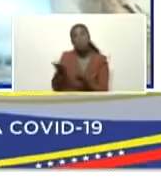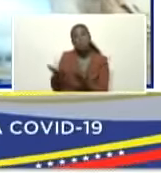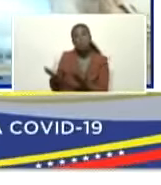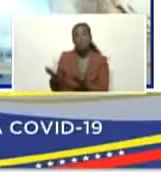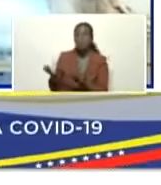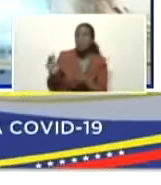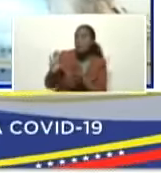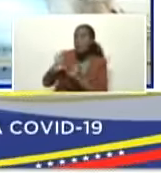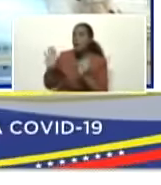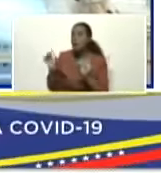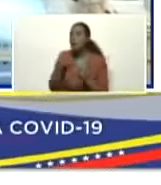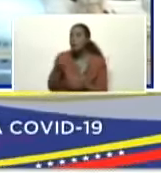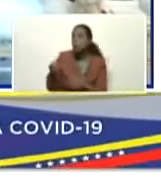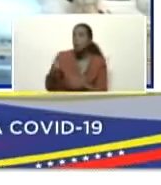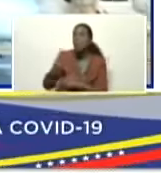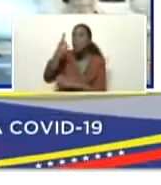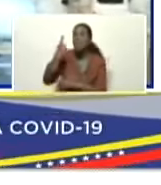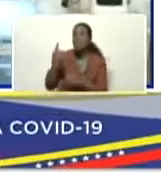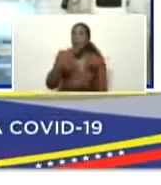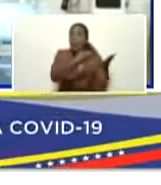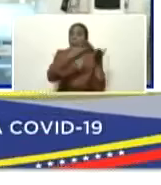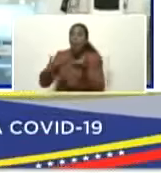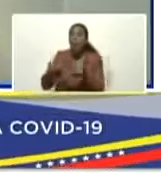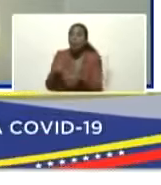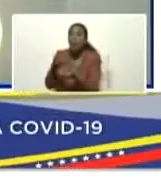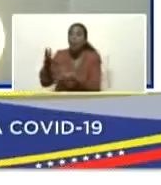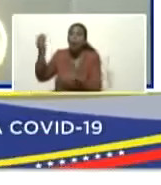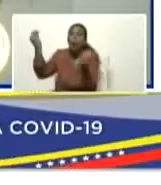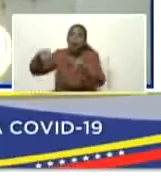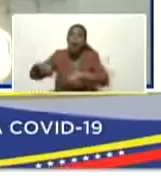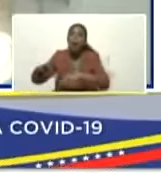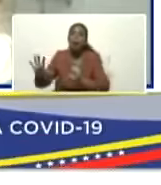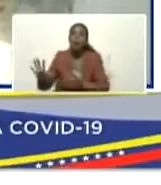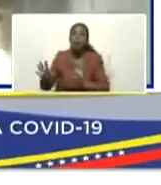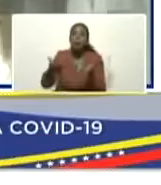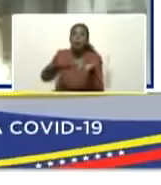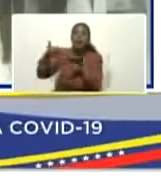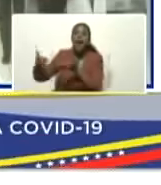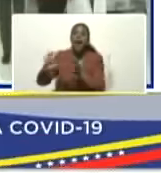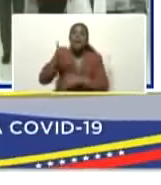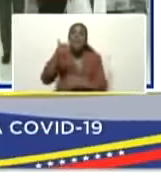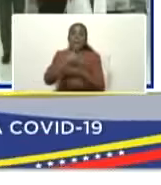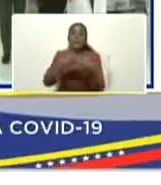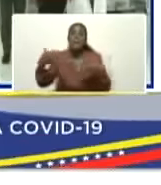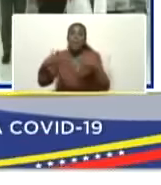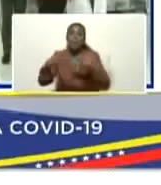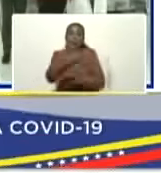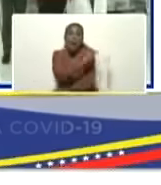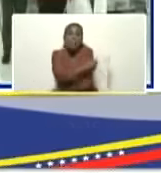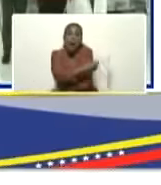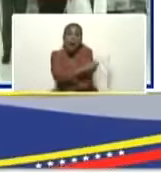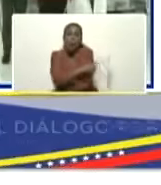Entonces me dice, no, bueno, lo primero que trajeron fue una oferta de donarnos 10 millones de vacunas.